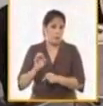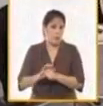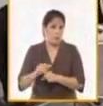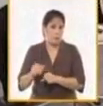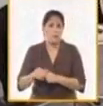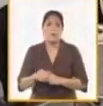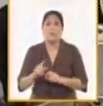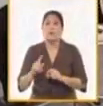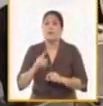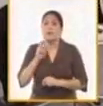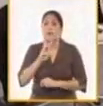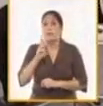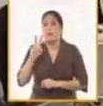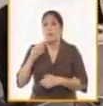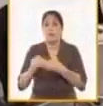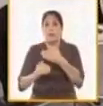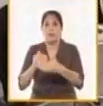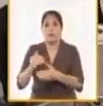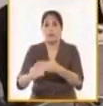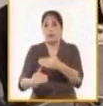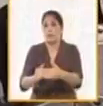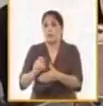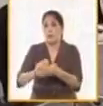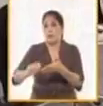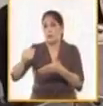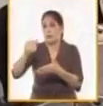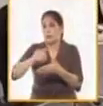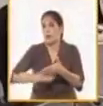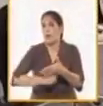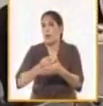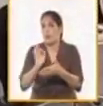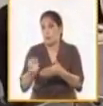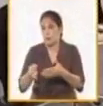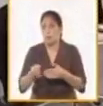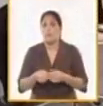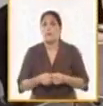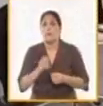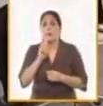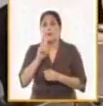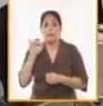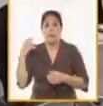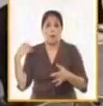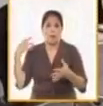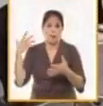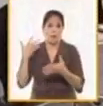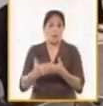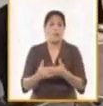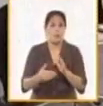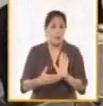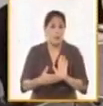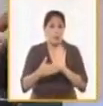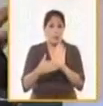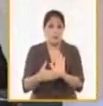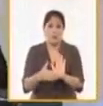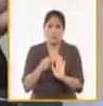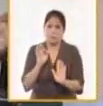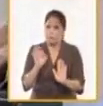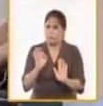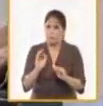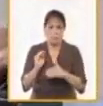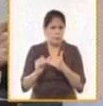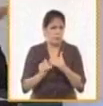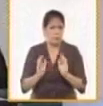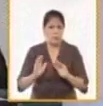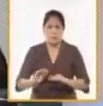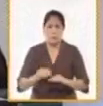estos 32 procesos eleccionarios que ha tenido lugar en 26 años que lo han demostrado. Y digo que era